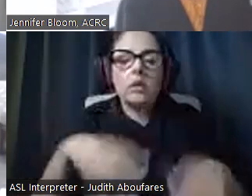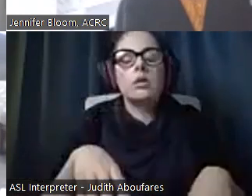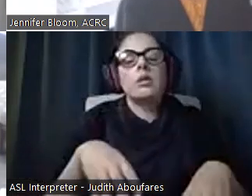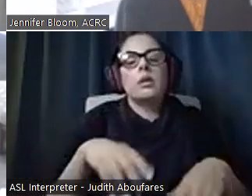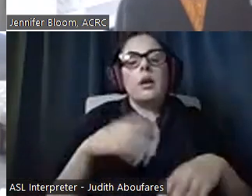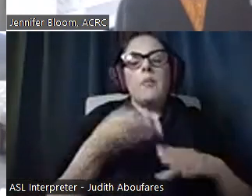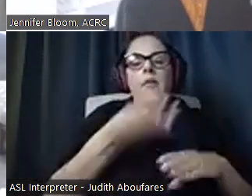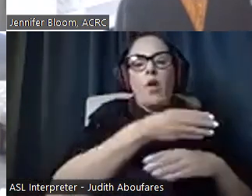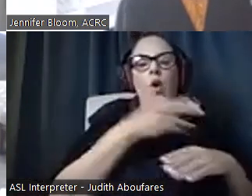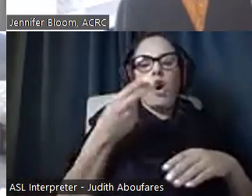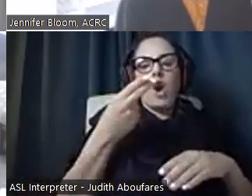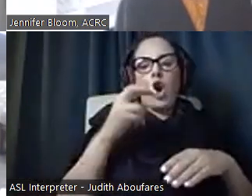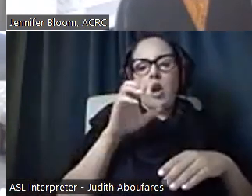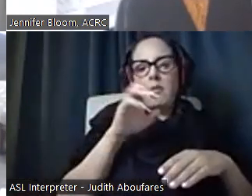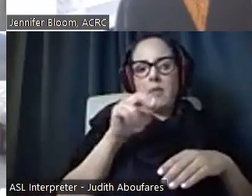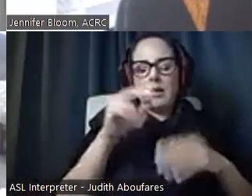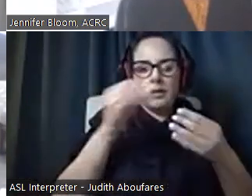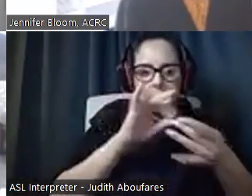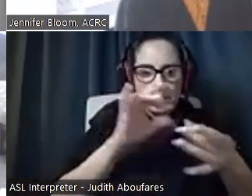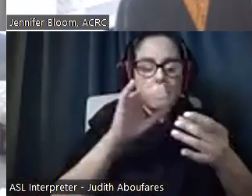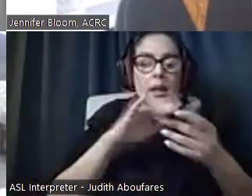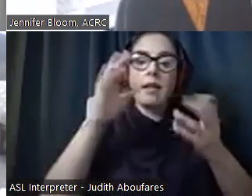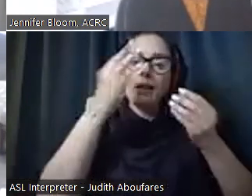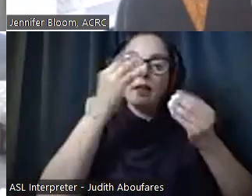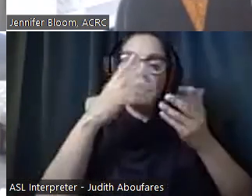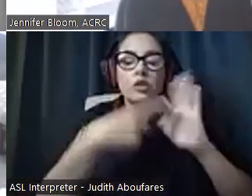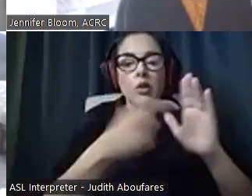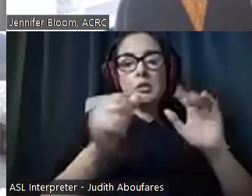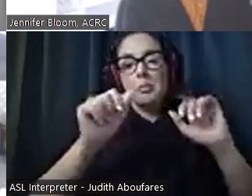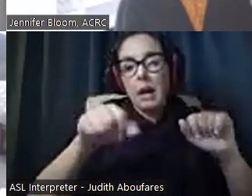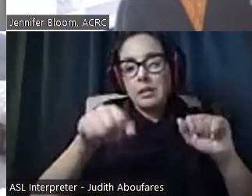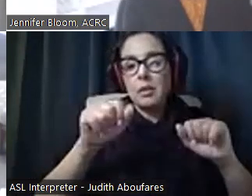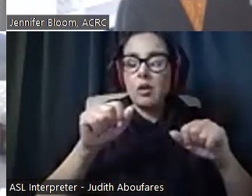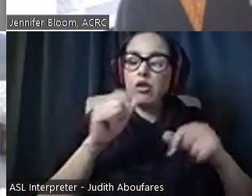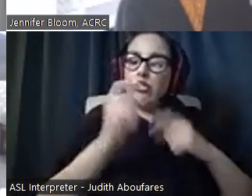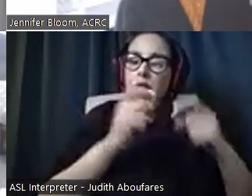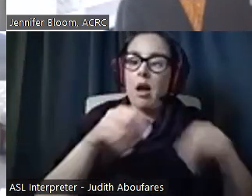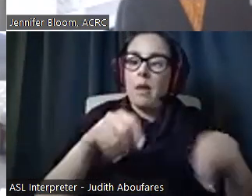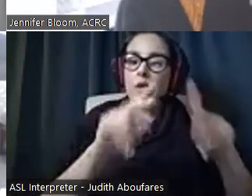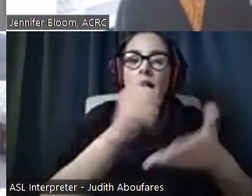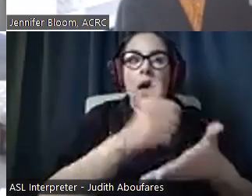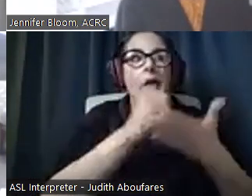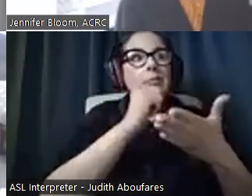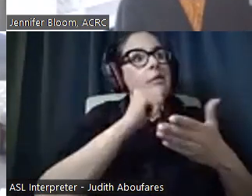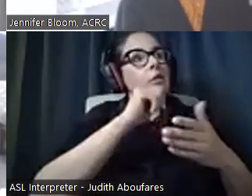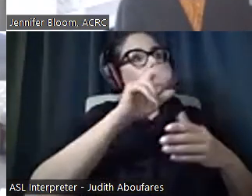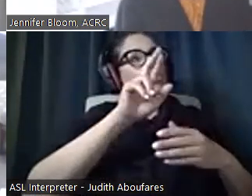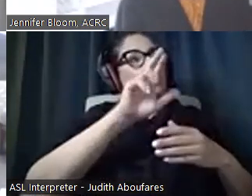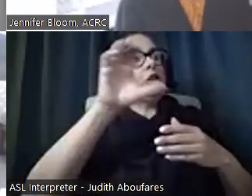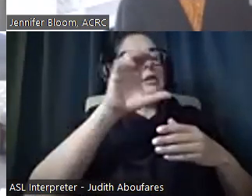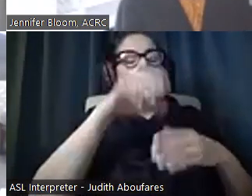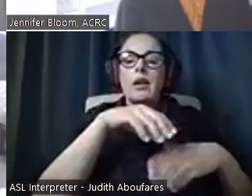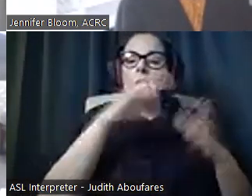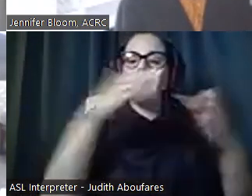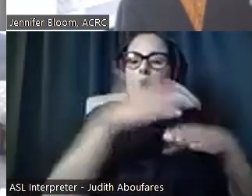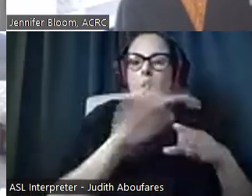la opinión de las partes interesadas y cómo la información adicional